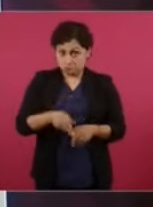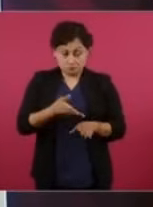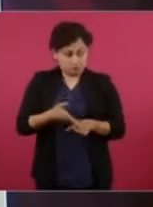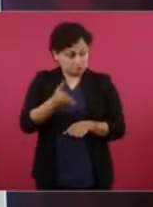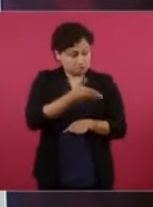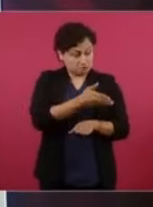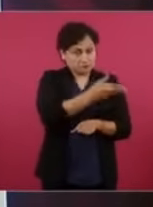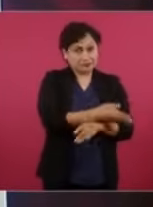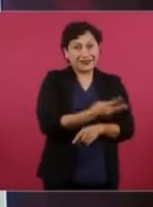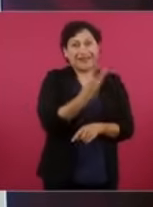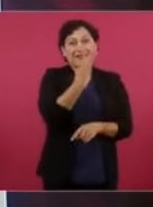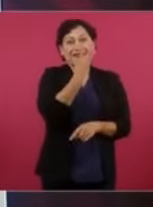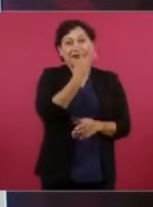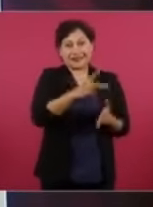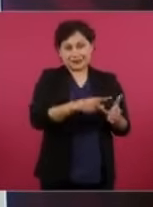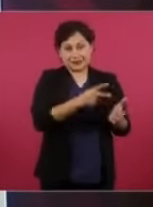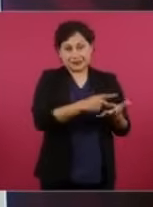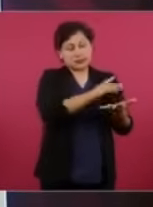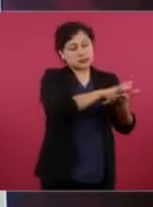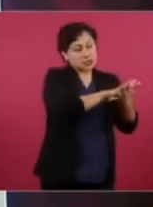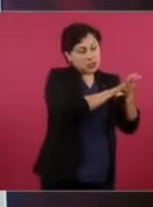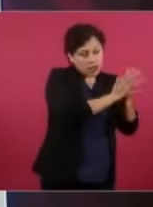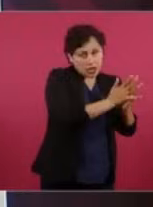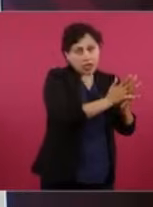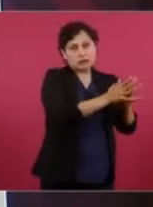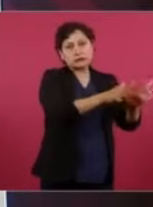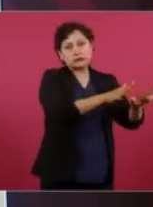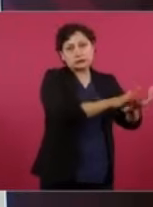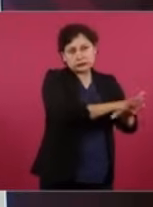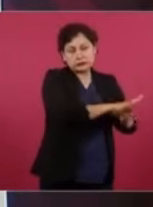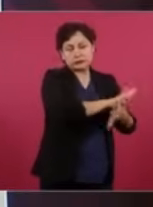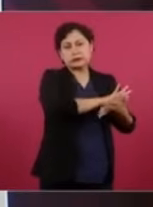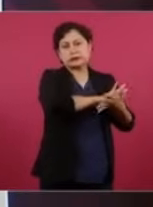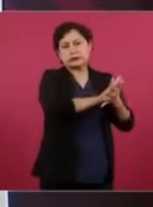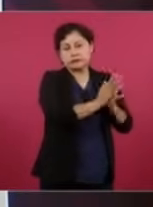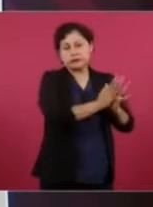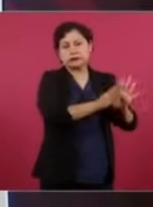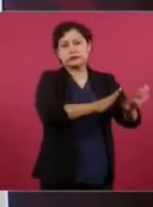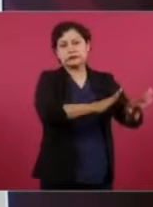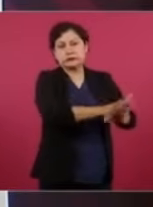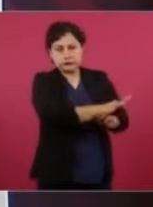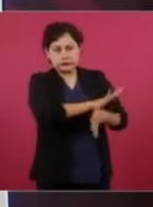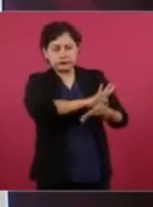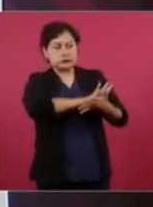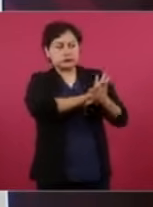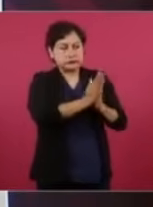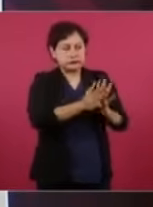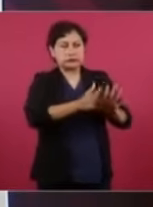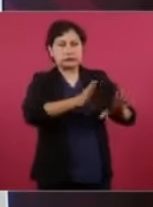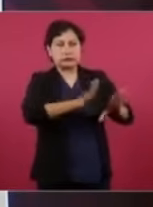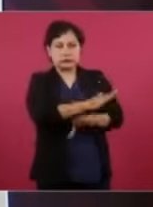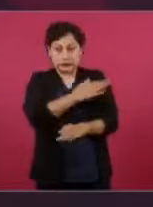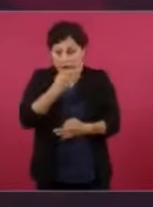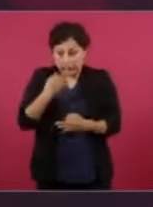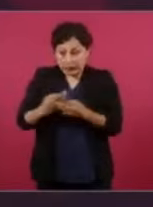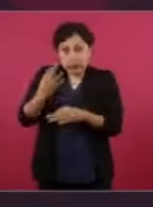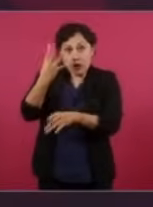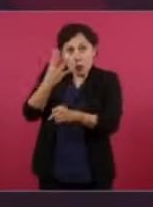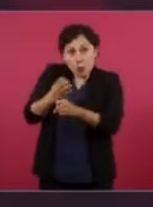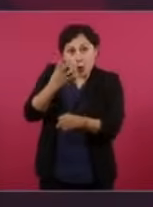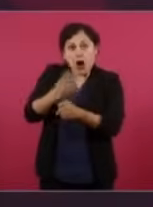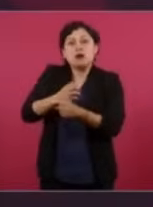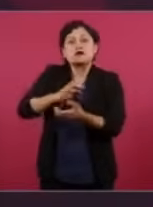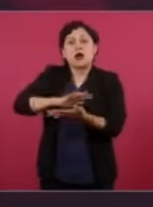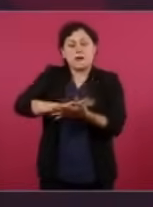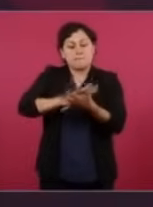anteriores. Es muy radical esta transformación, porque estamos arrancando de raíz.